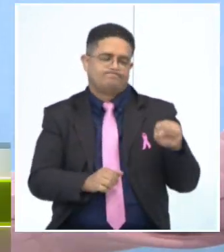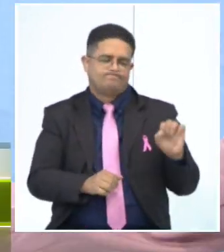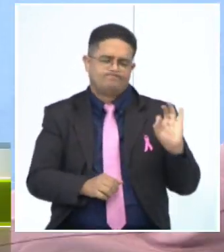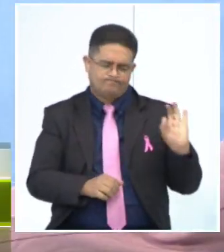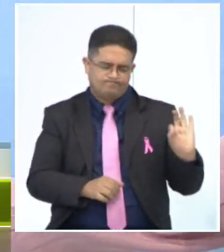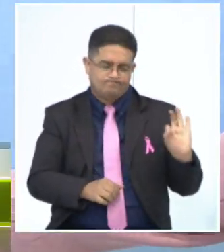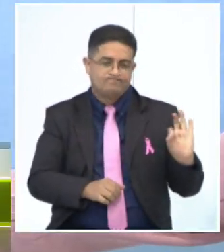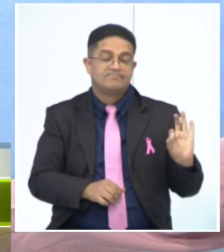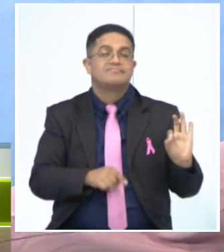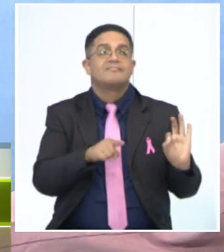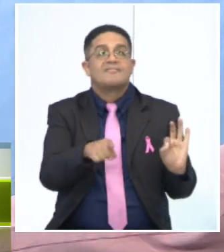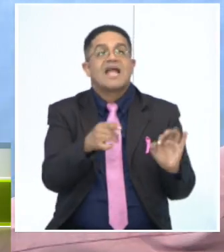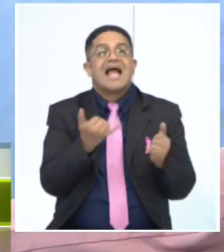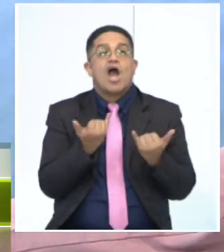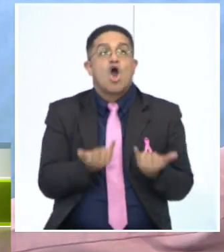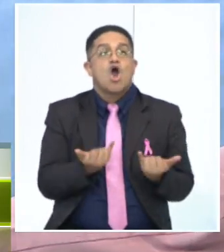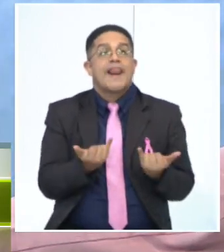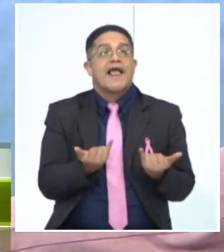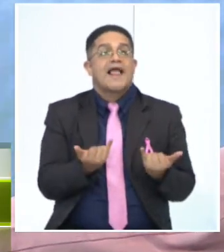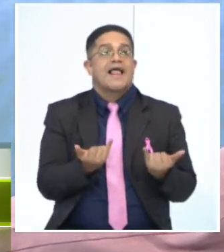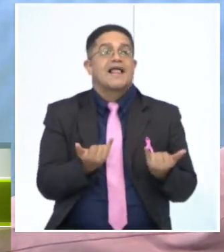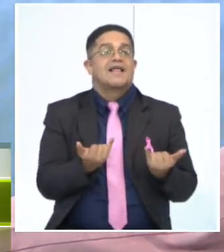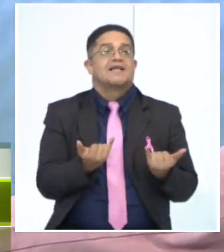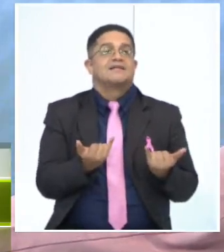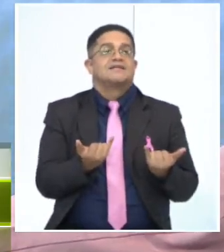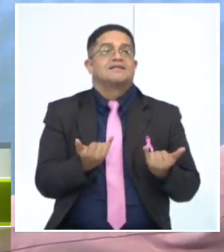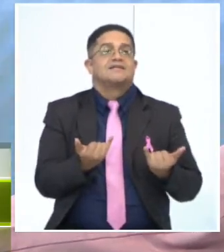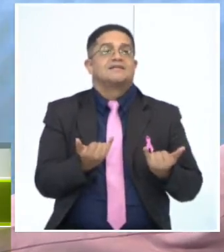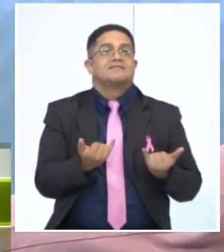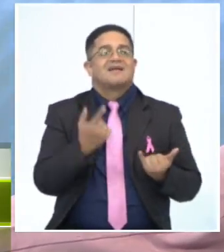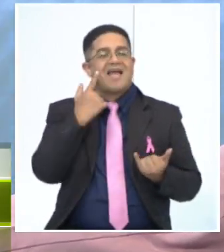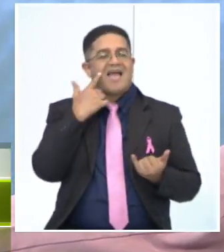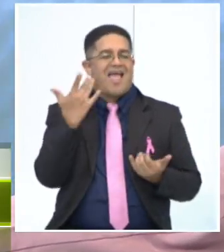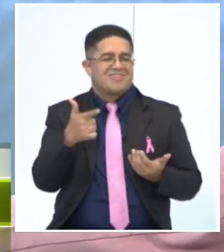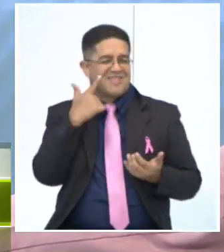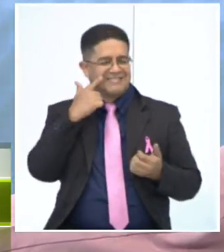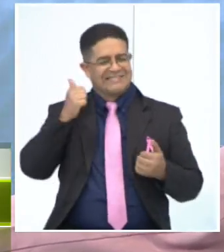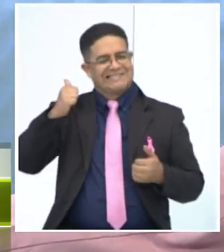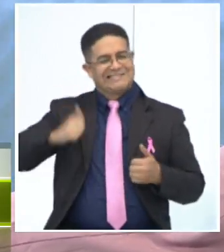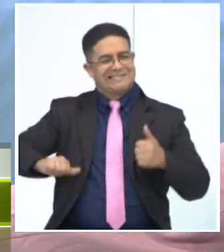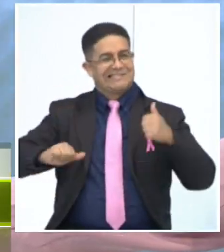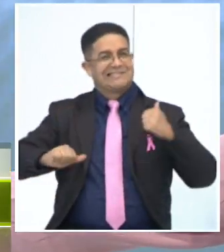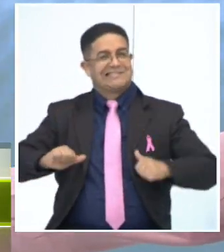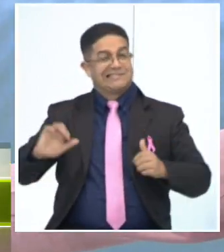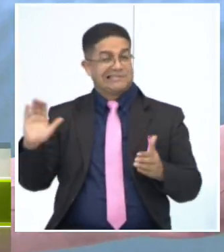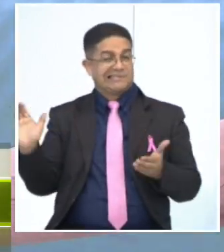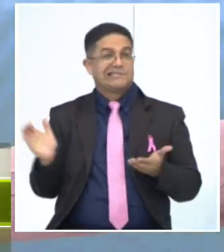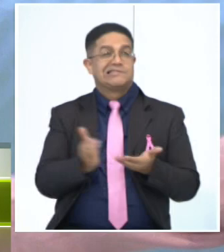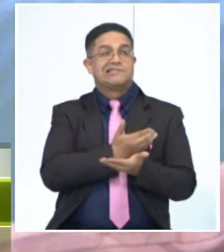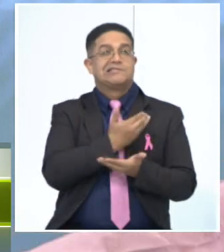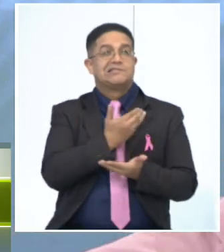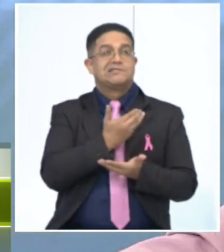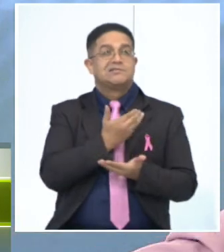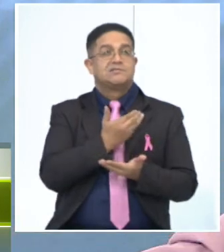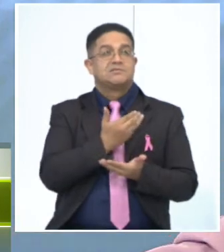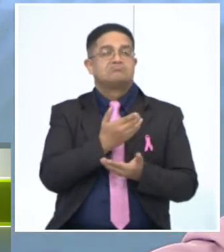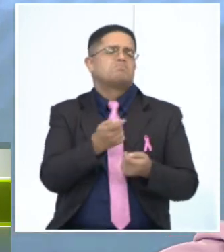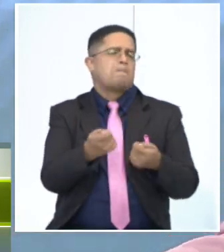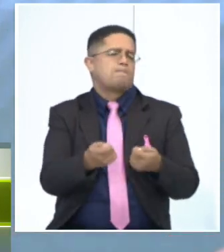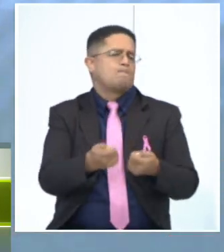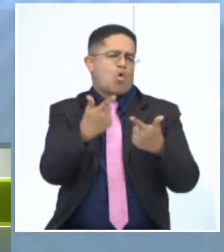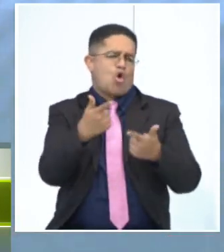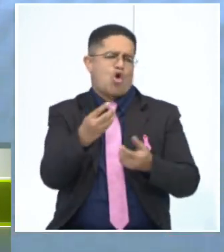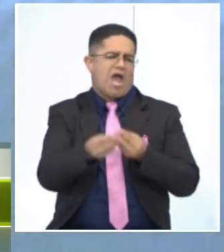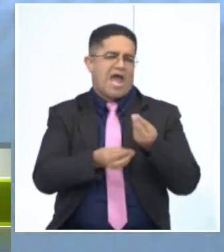ciertamente en este momento ya lo que era la mastectomía radical es muy poco se